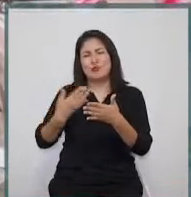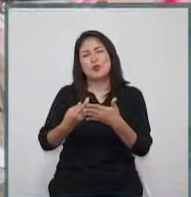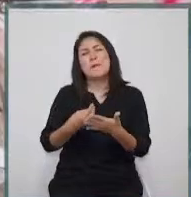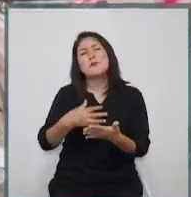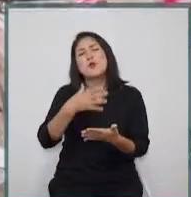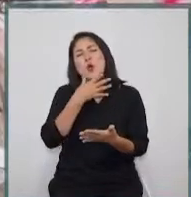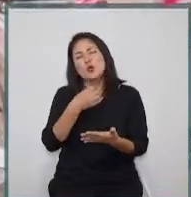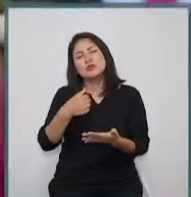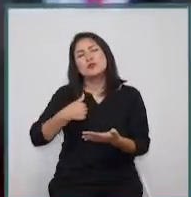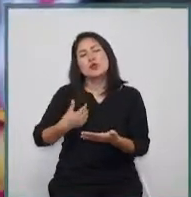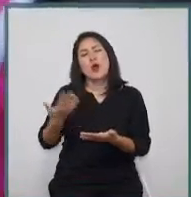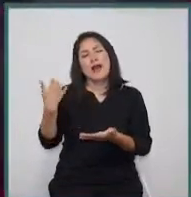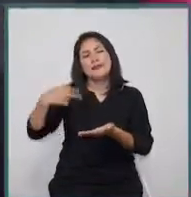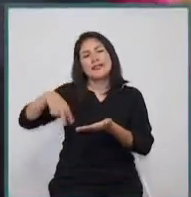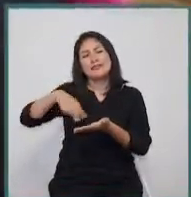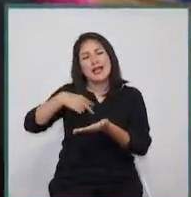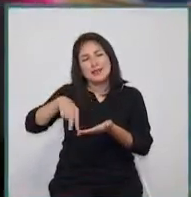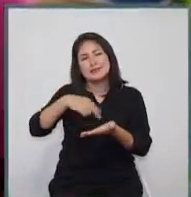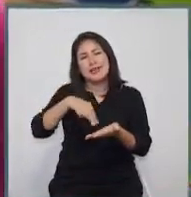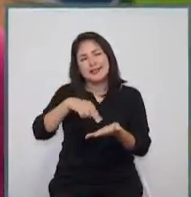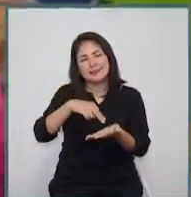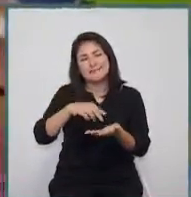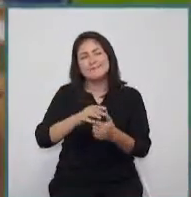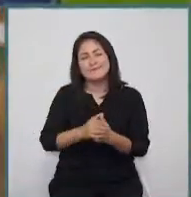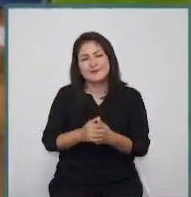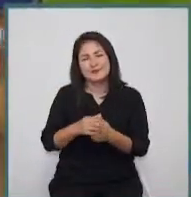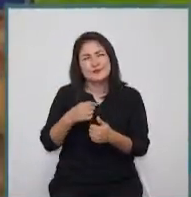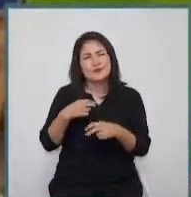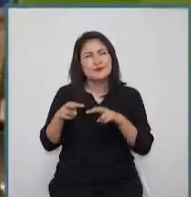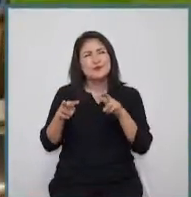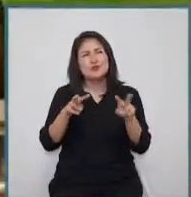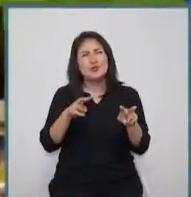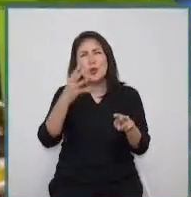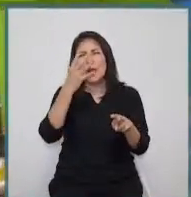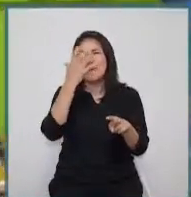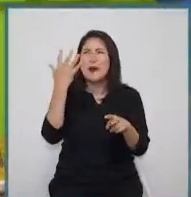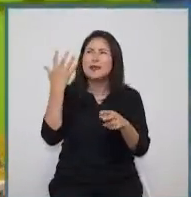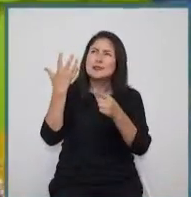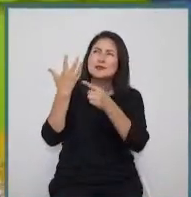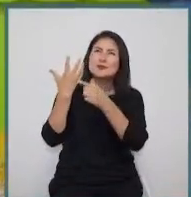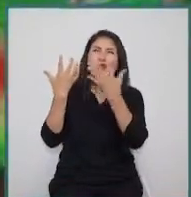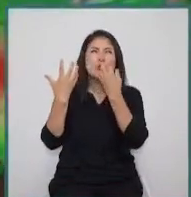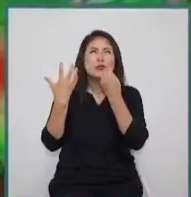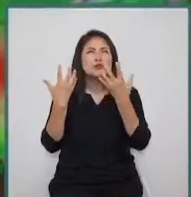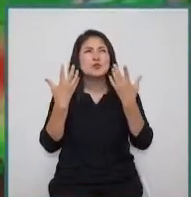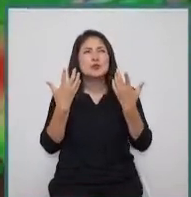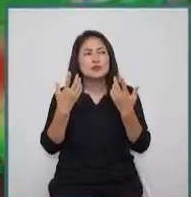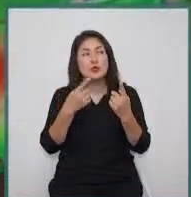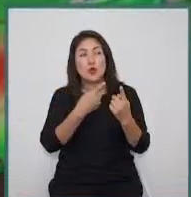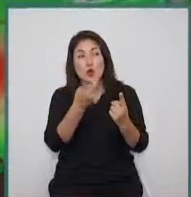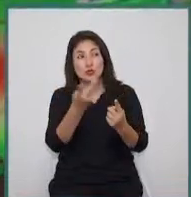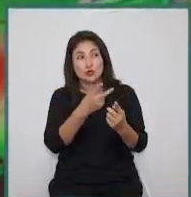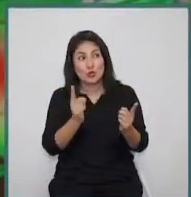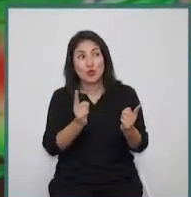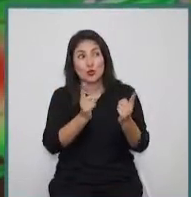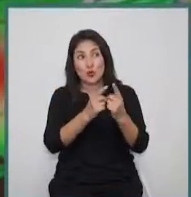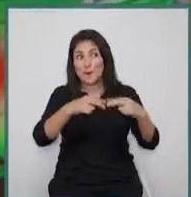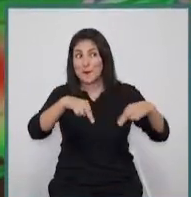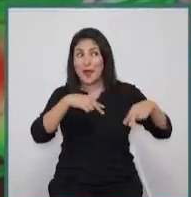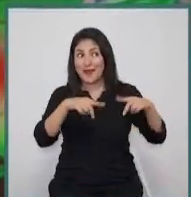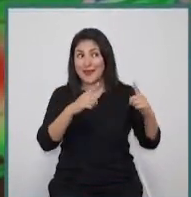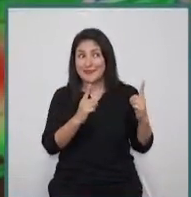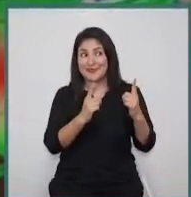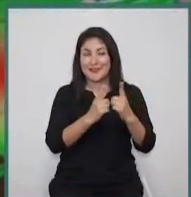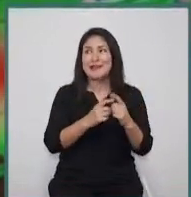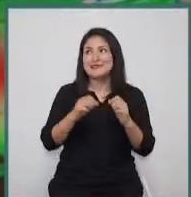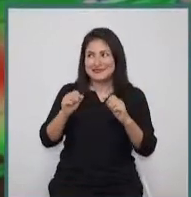afición, porque también somos danzarines, ¿no? Y entonces nos llegó a gustar las máscaras. ¿Bailando se conocieron? Bailando,